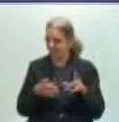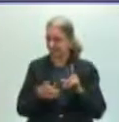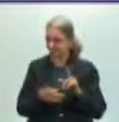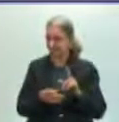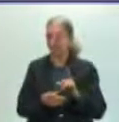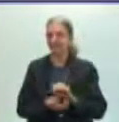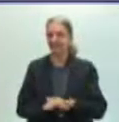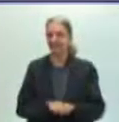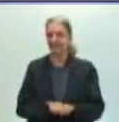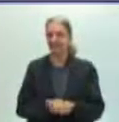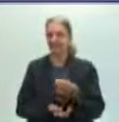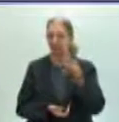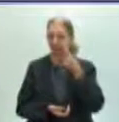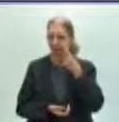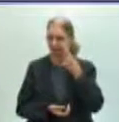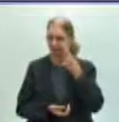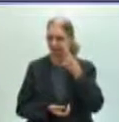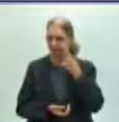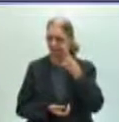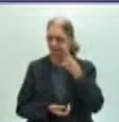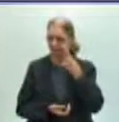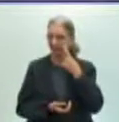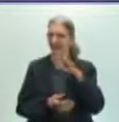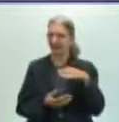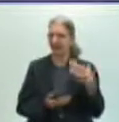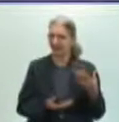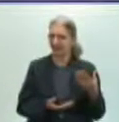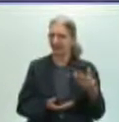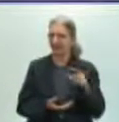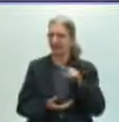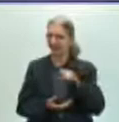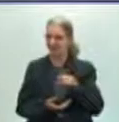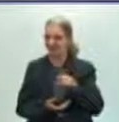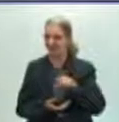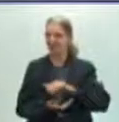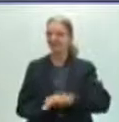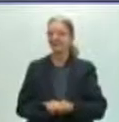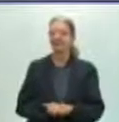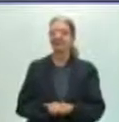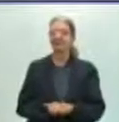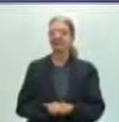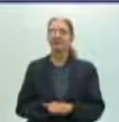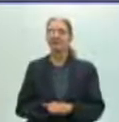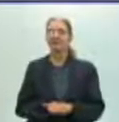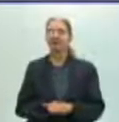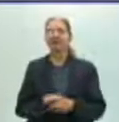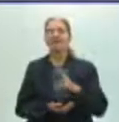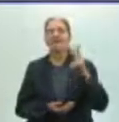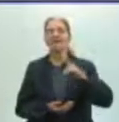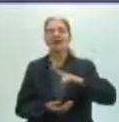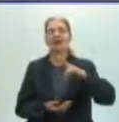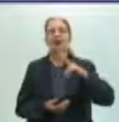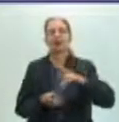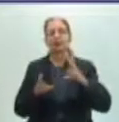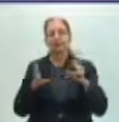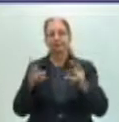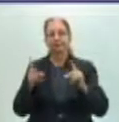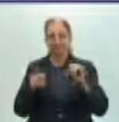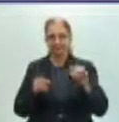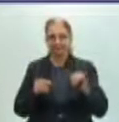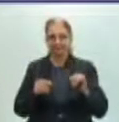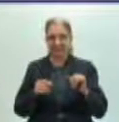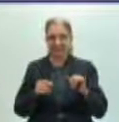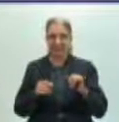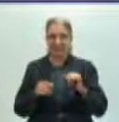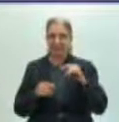equipo. Observa en esta representación que el valor del equipo Industriales